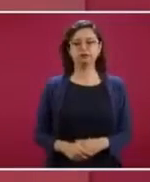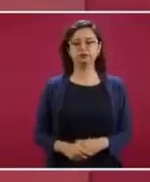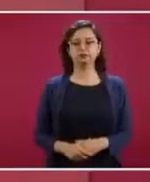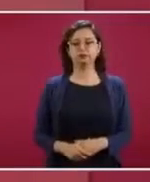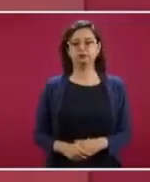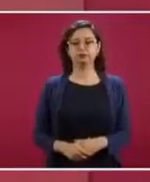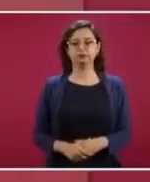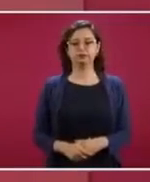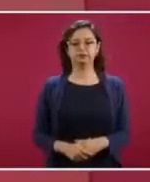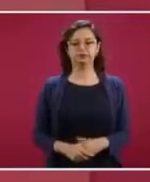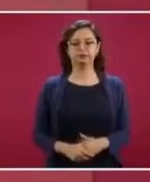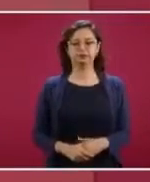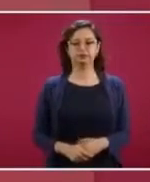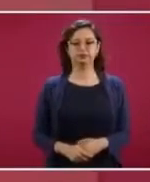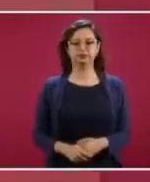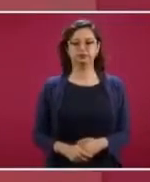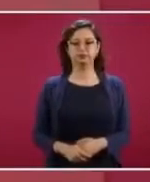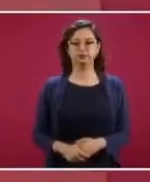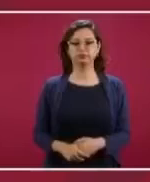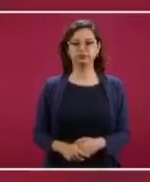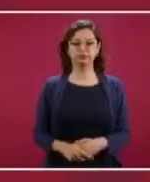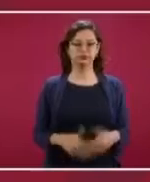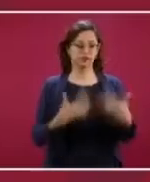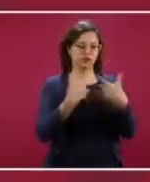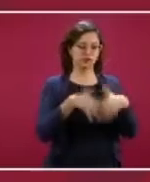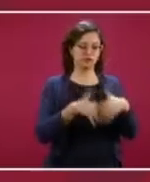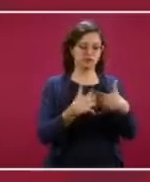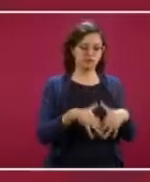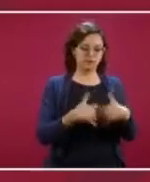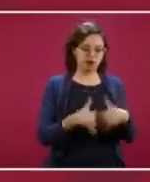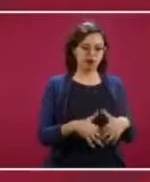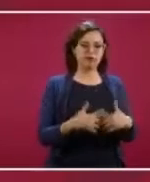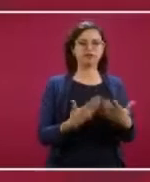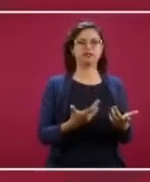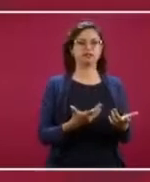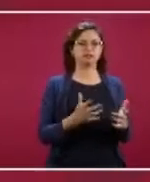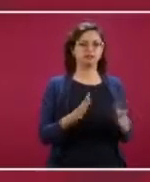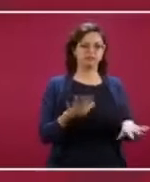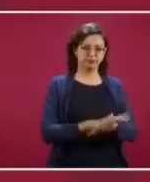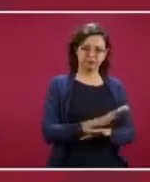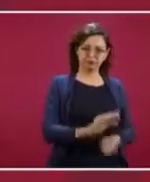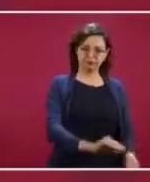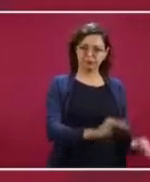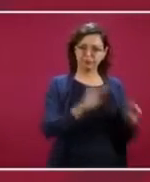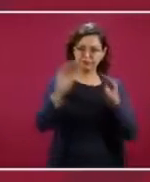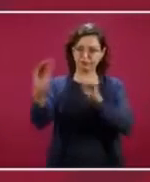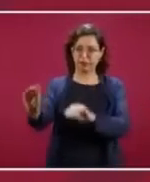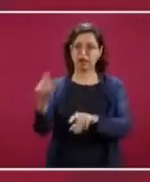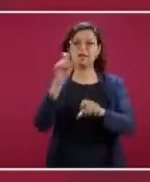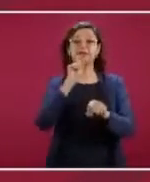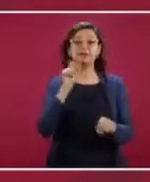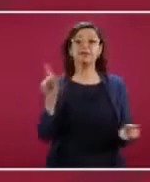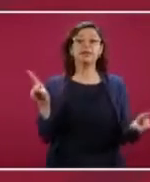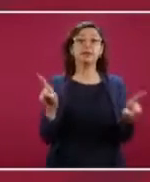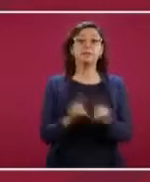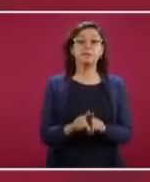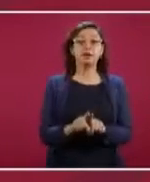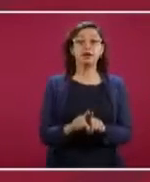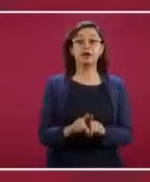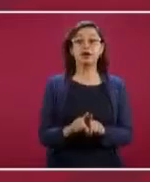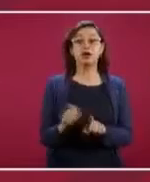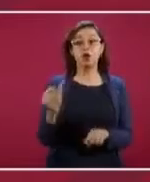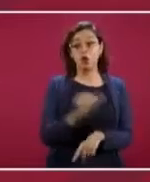Es el traslado de la fábrica de armas y se está contemplando también que